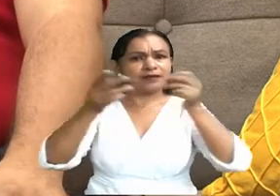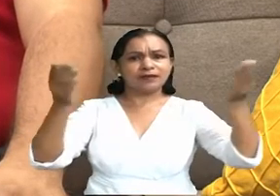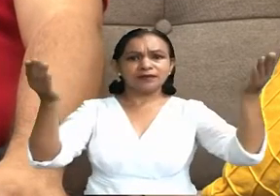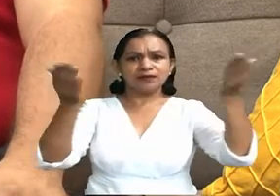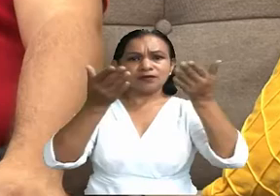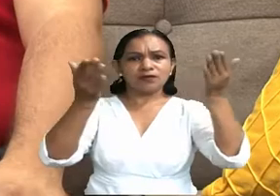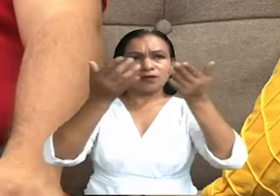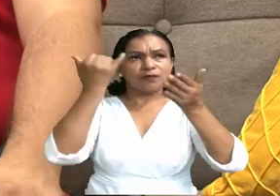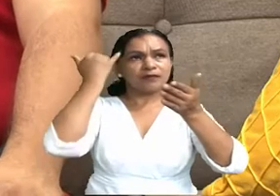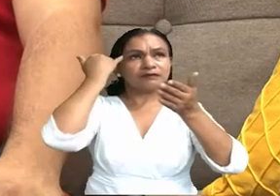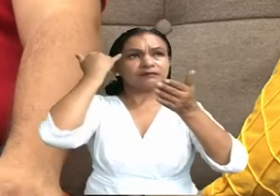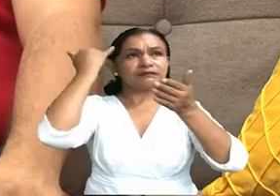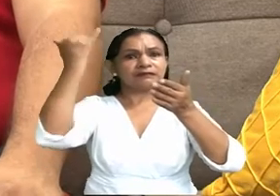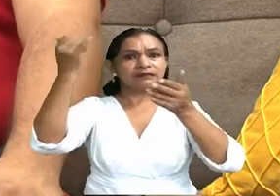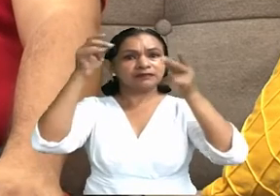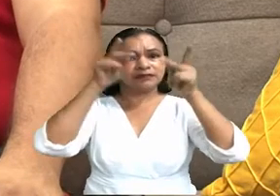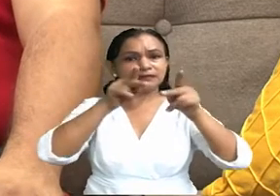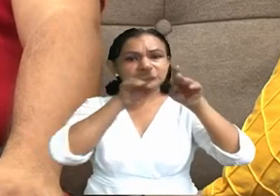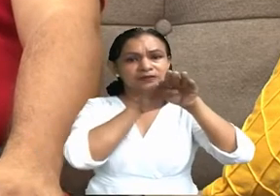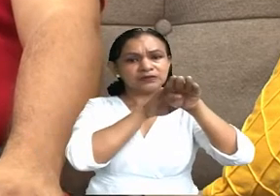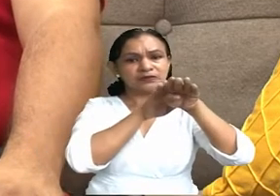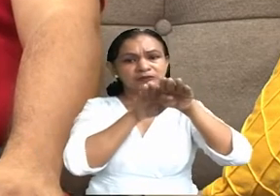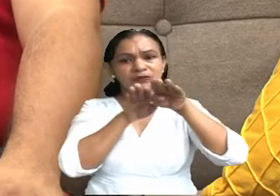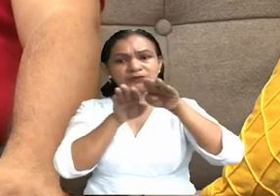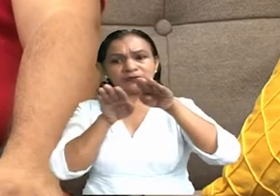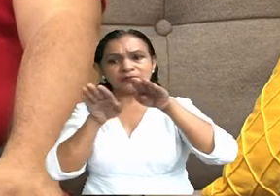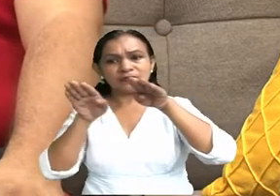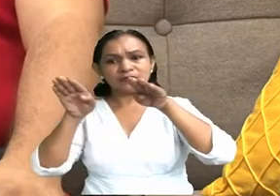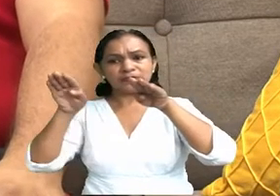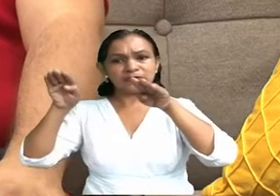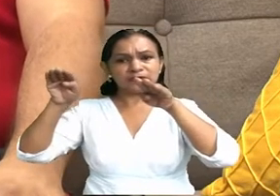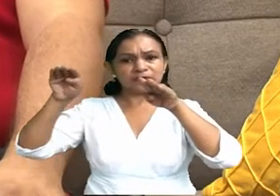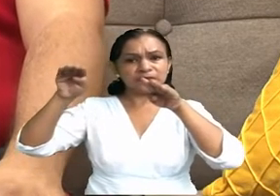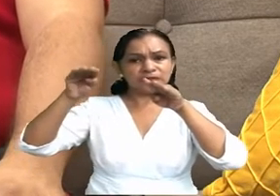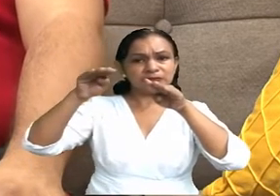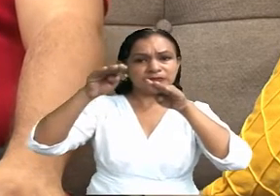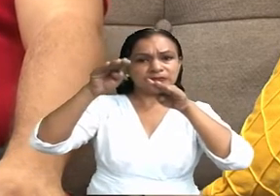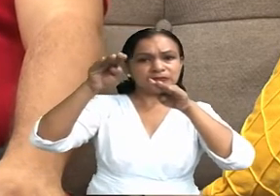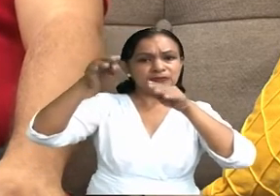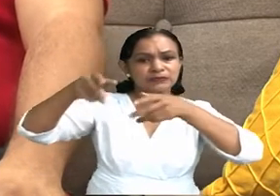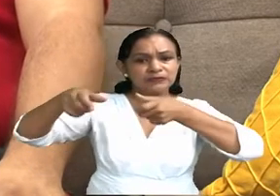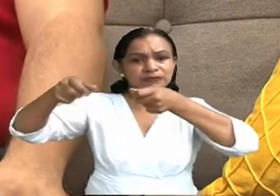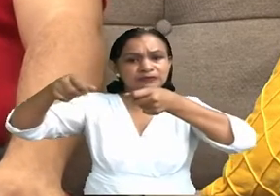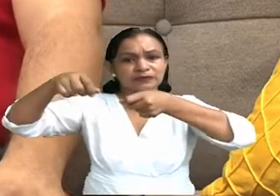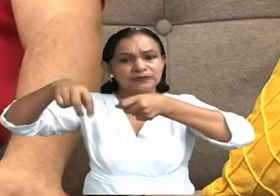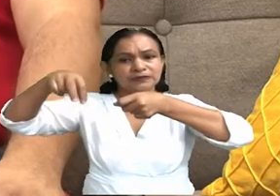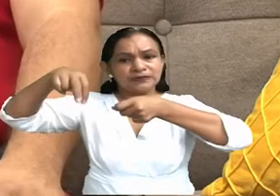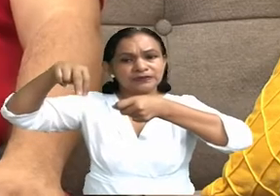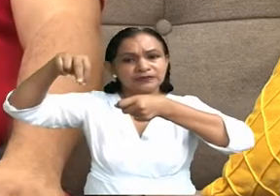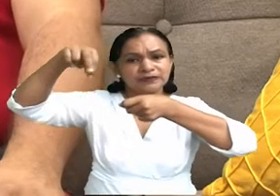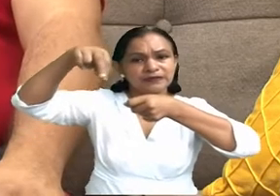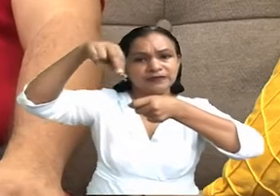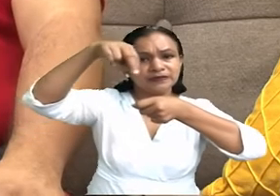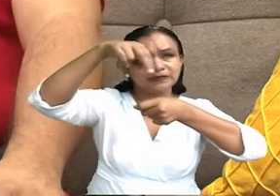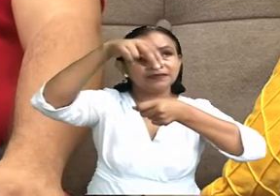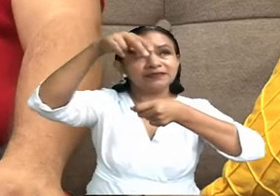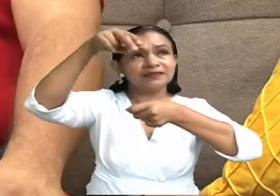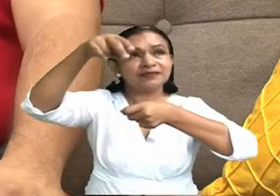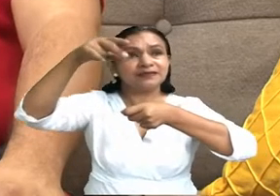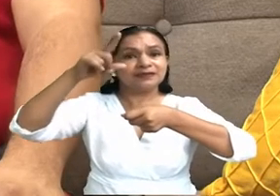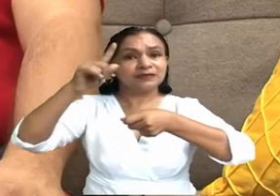se ingeniaron para hacer la accesibilidad desde la carretera hasta la cúspide del cerro donde está toda